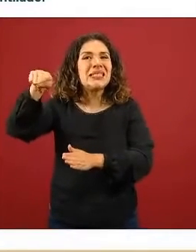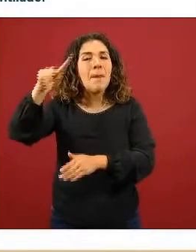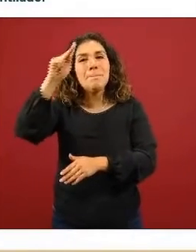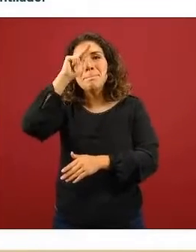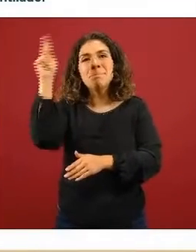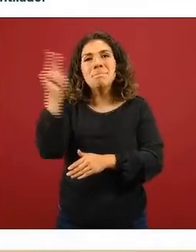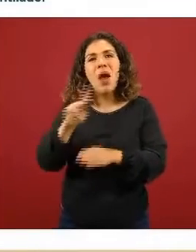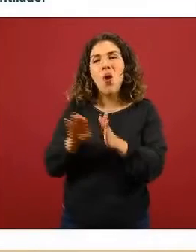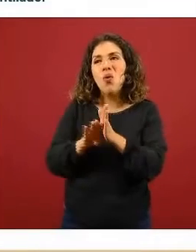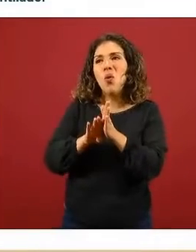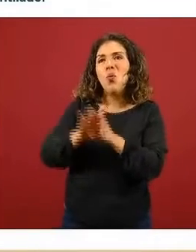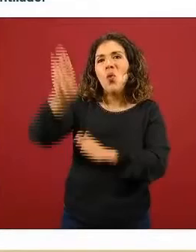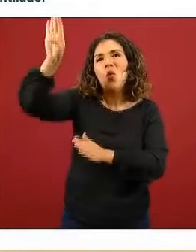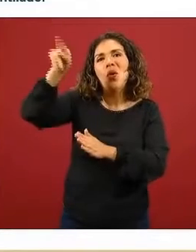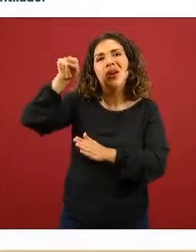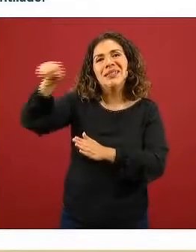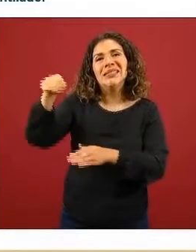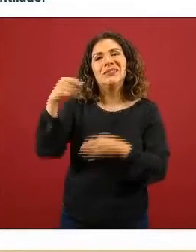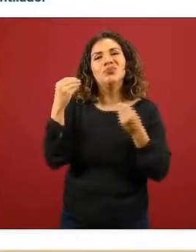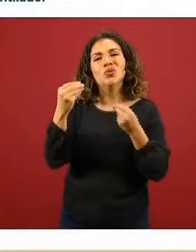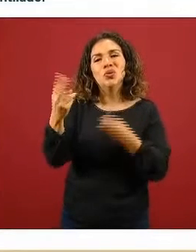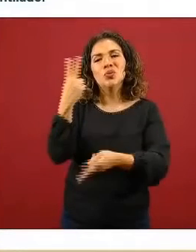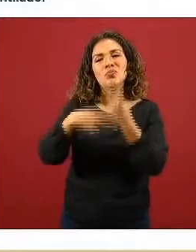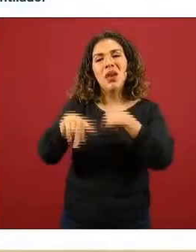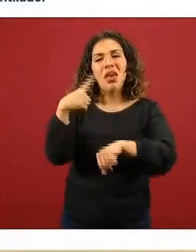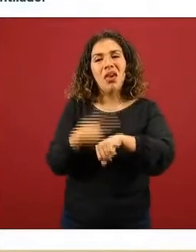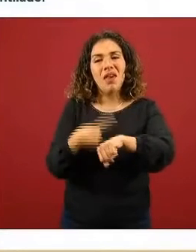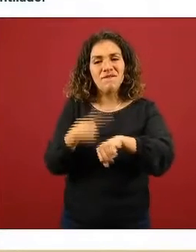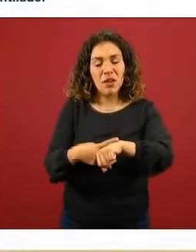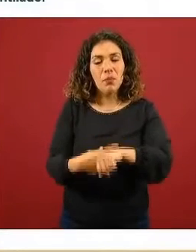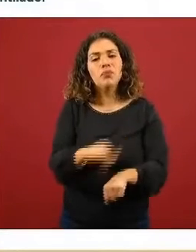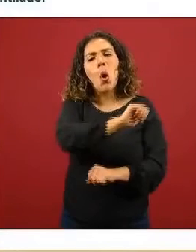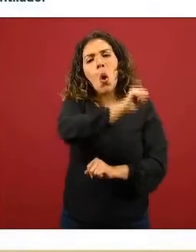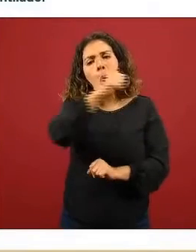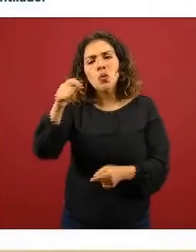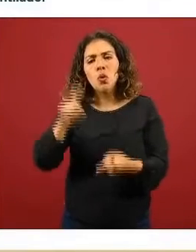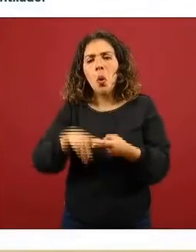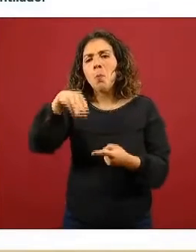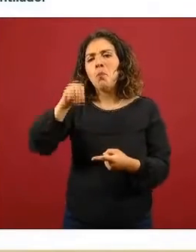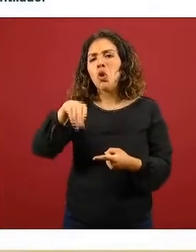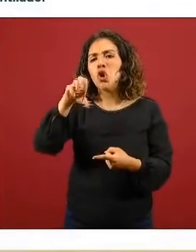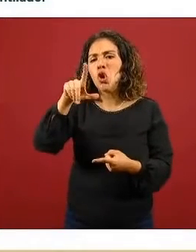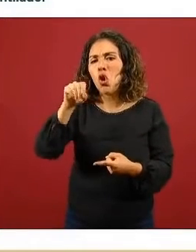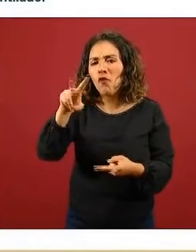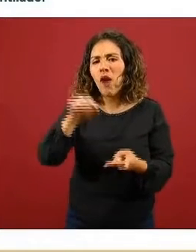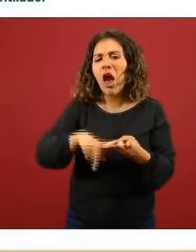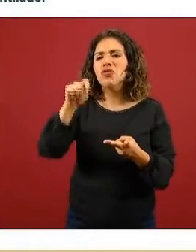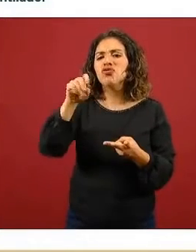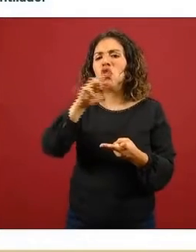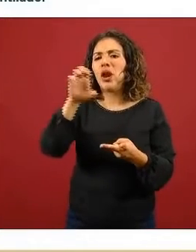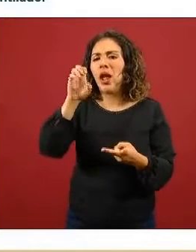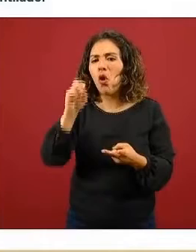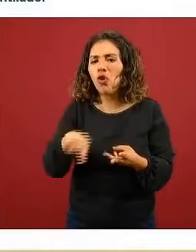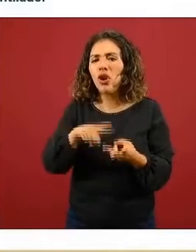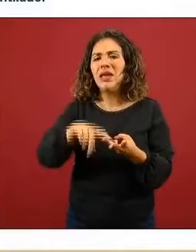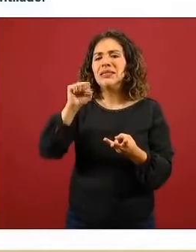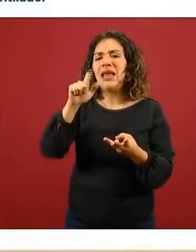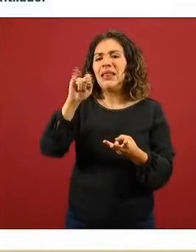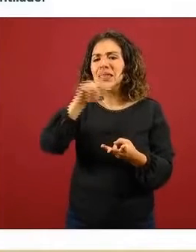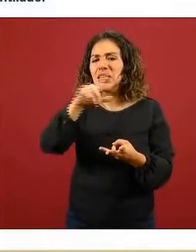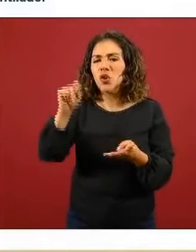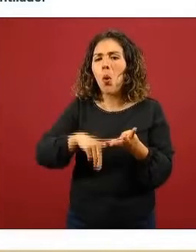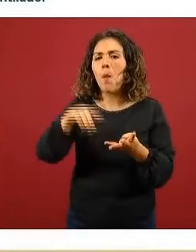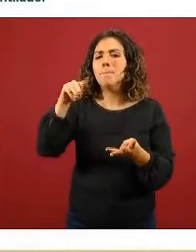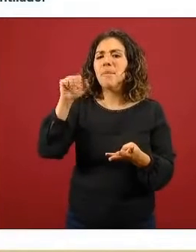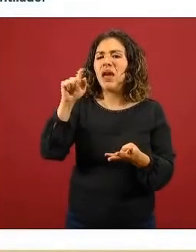supera lo que se había observado previamente. Otros, como son Monclova, Torreón, Saltillo y el mismo